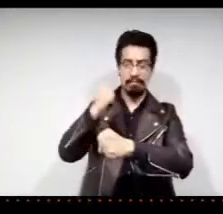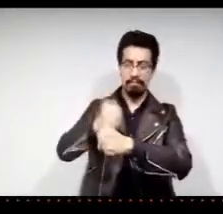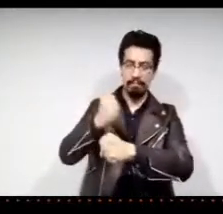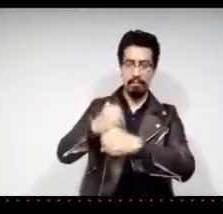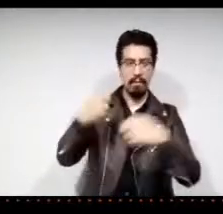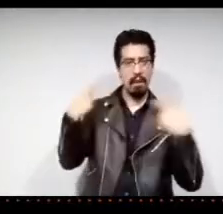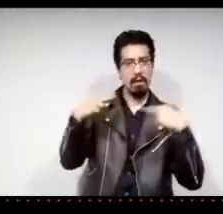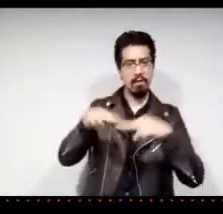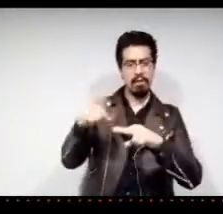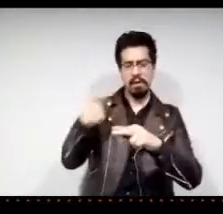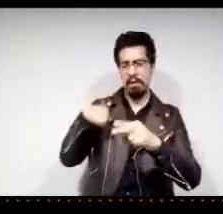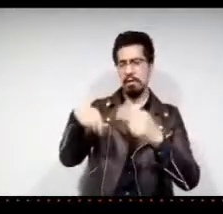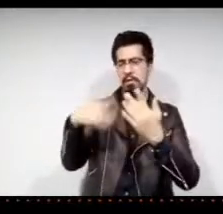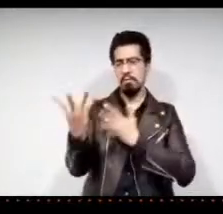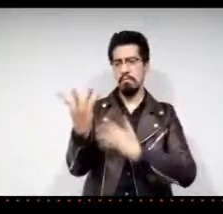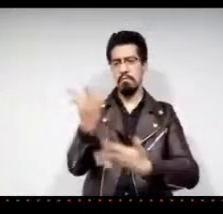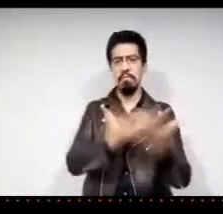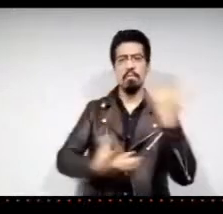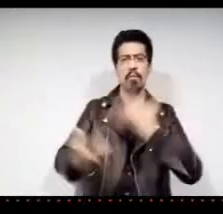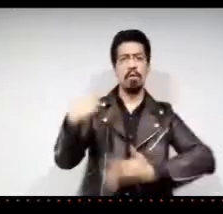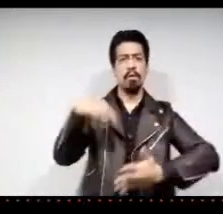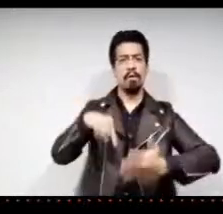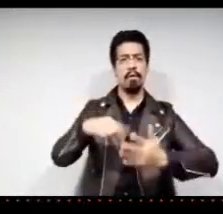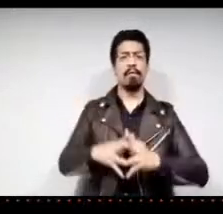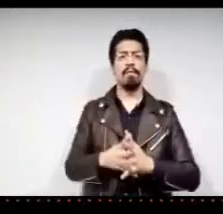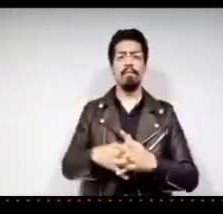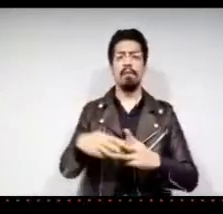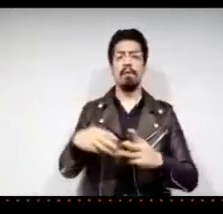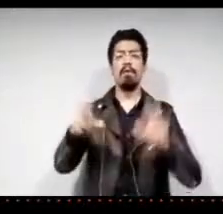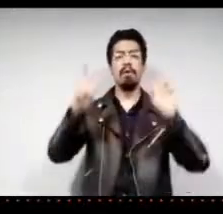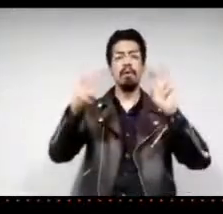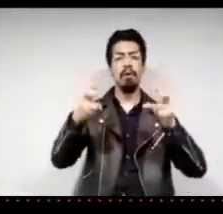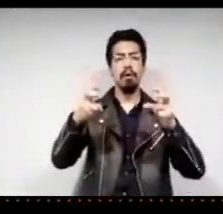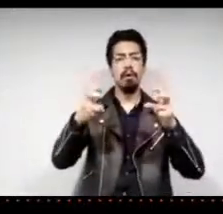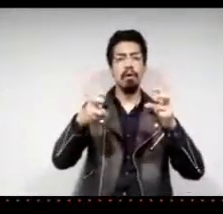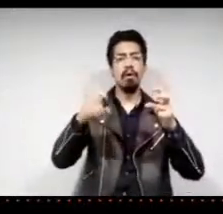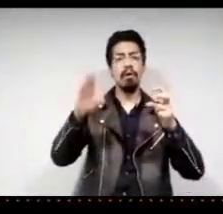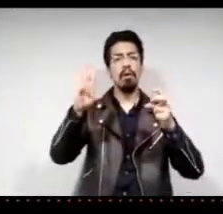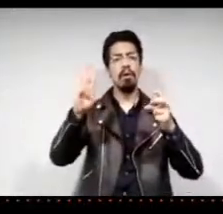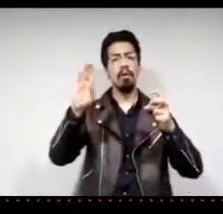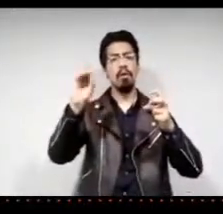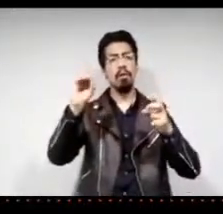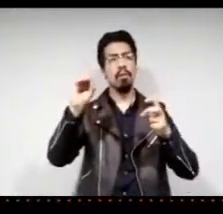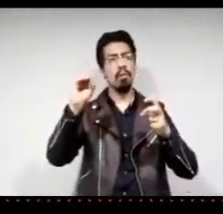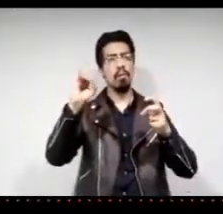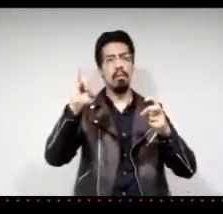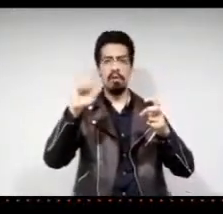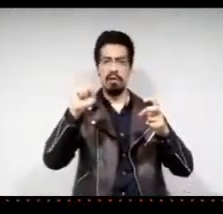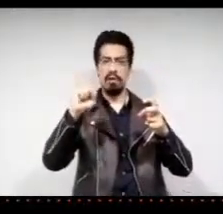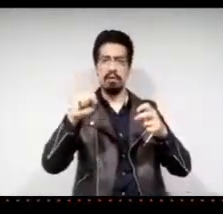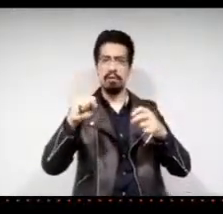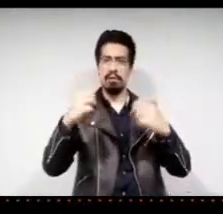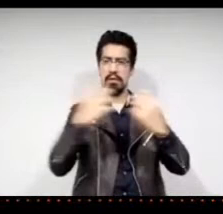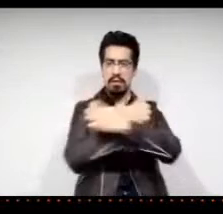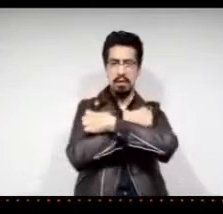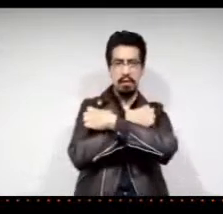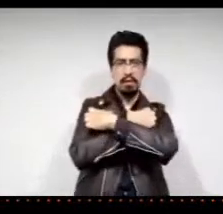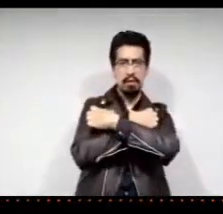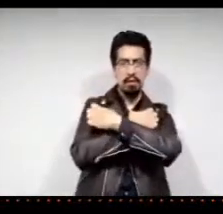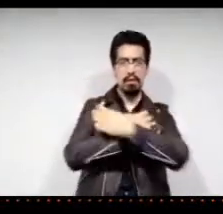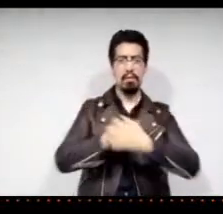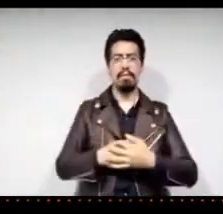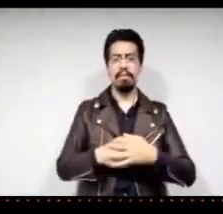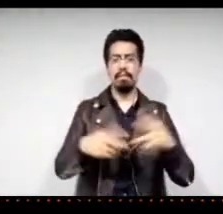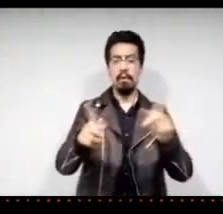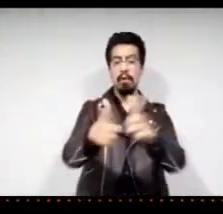aquí es una cosa que le llamamos los bodies académicos. Los bodies académicos es un grupo de personas, más